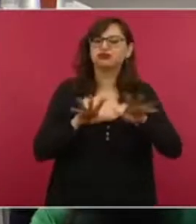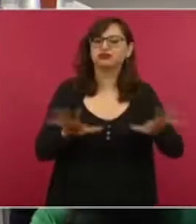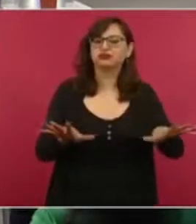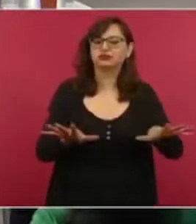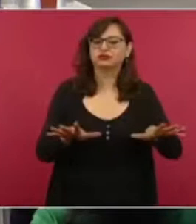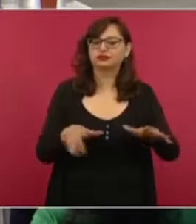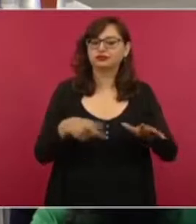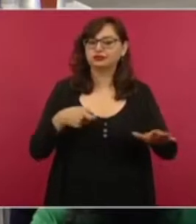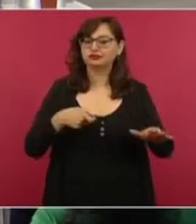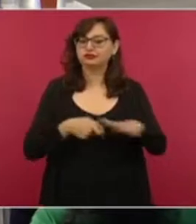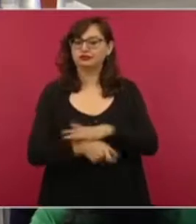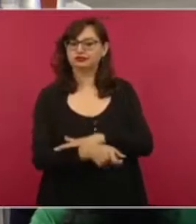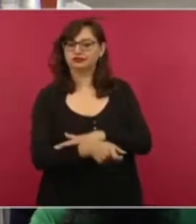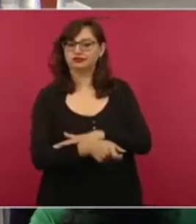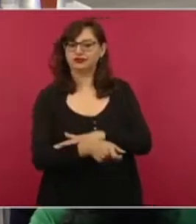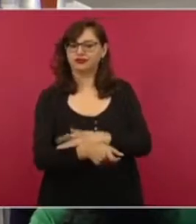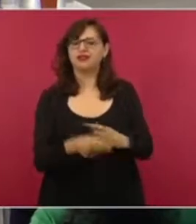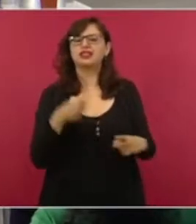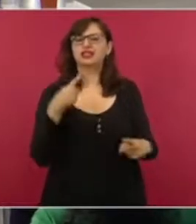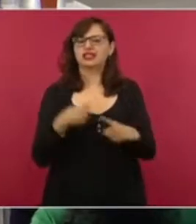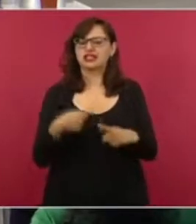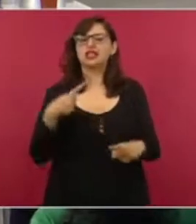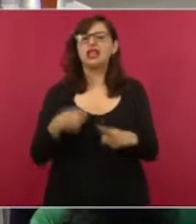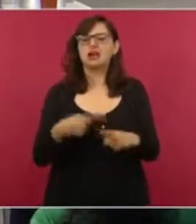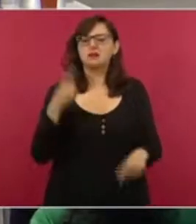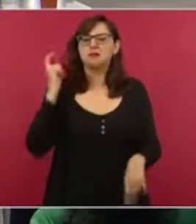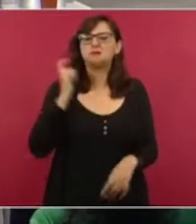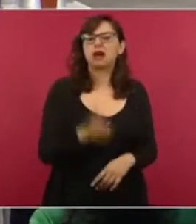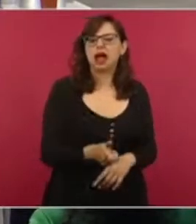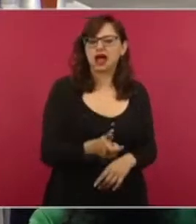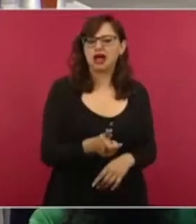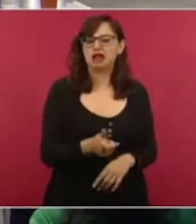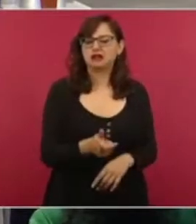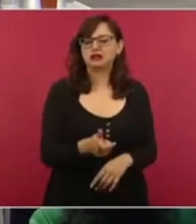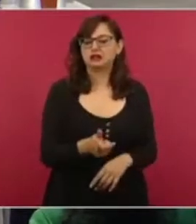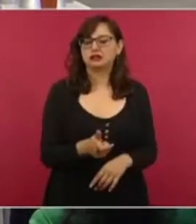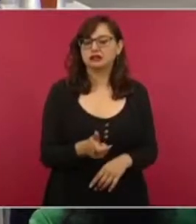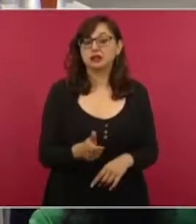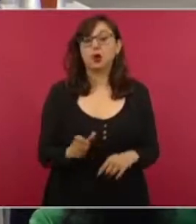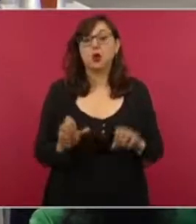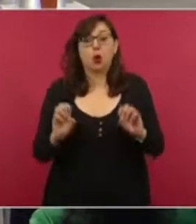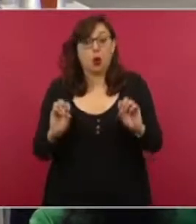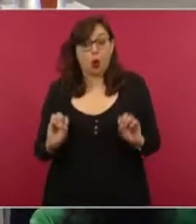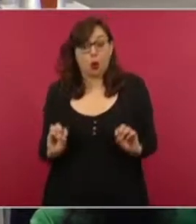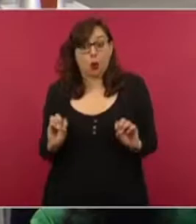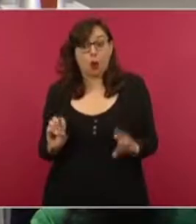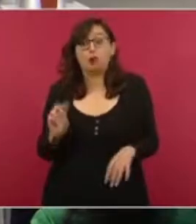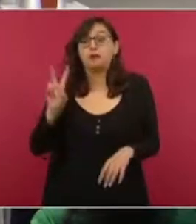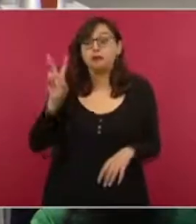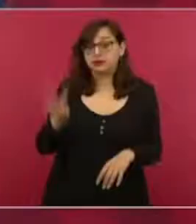¿Y de dónde manejan esas campañas? O si son personas,